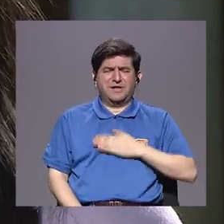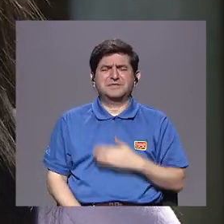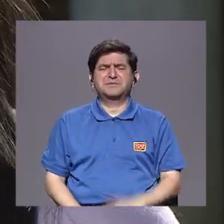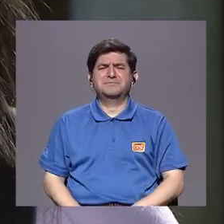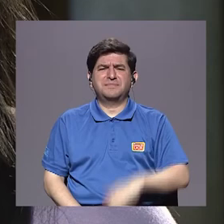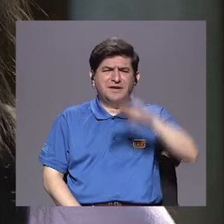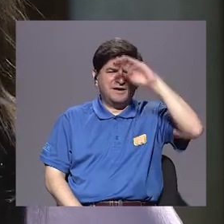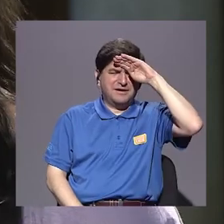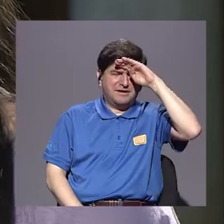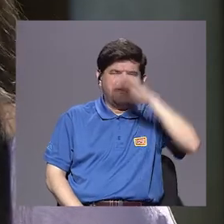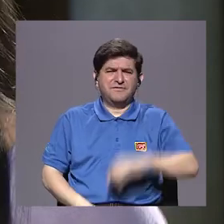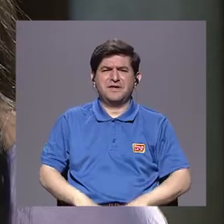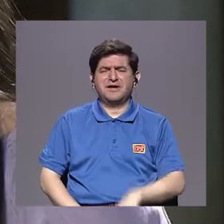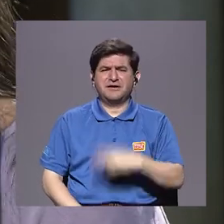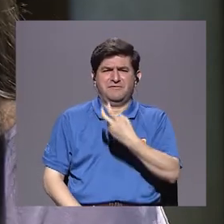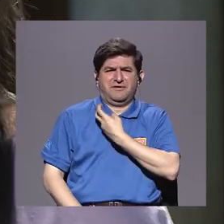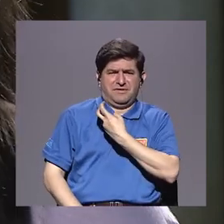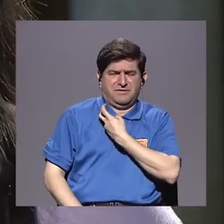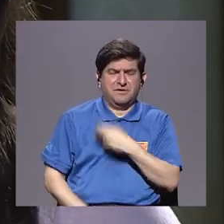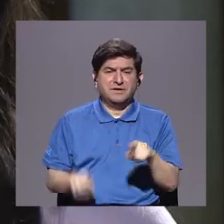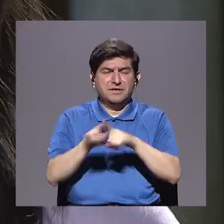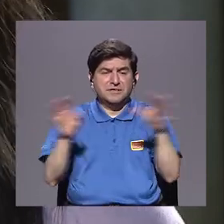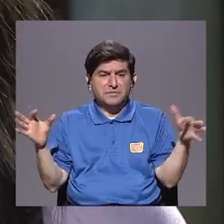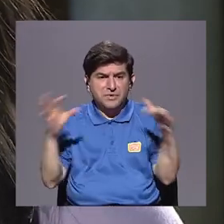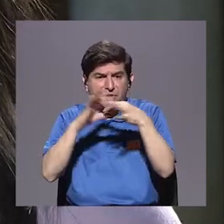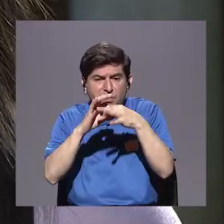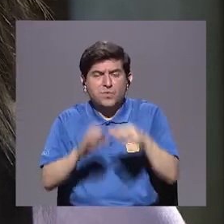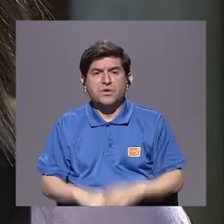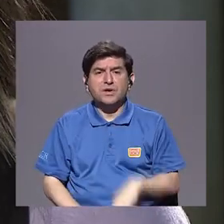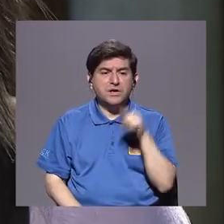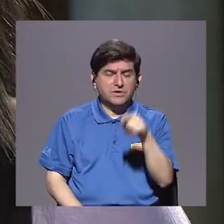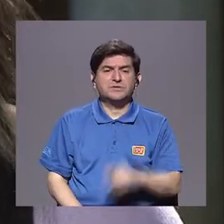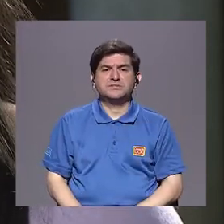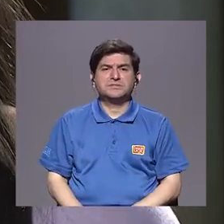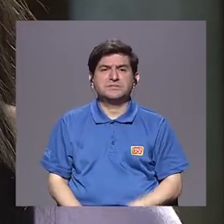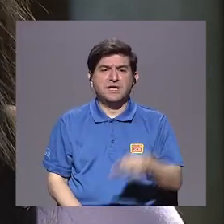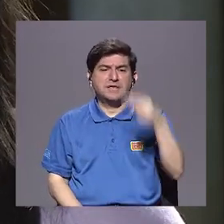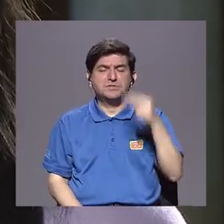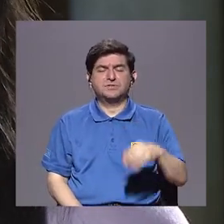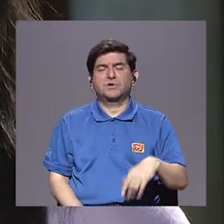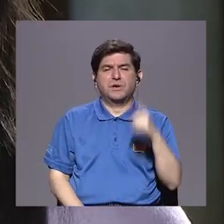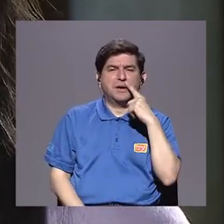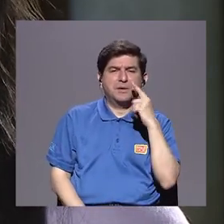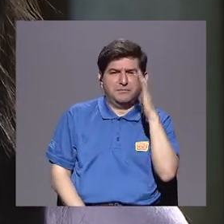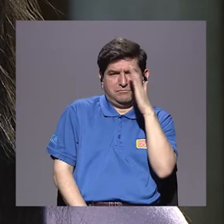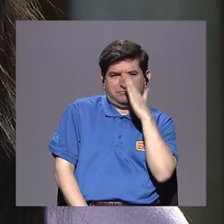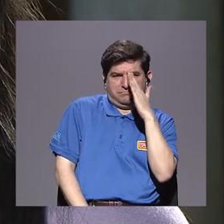fiebre reumática. Y eso, sumado a su historia paterna y materna,